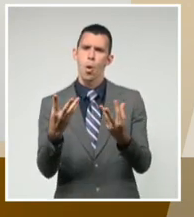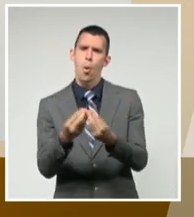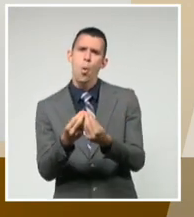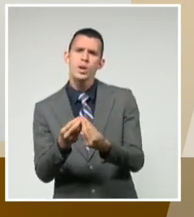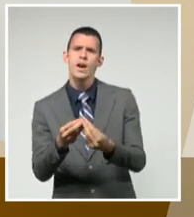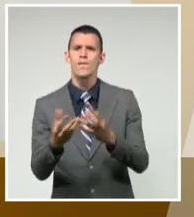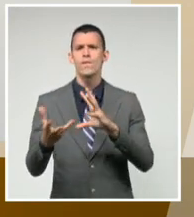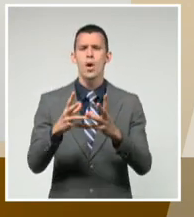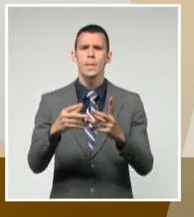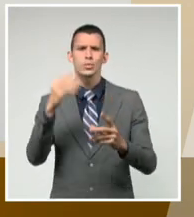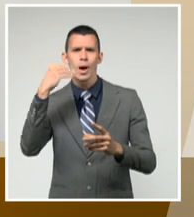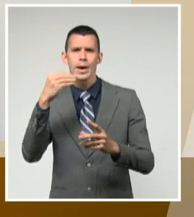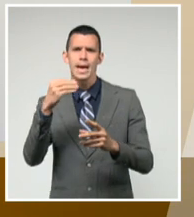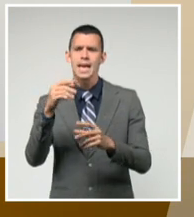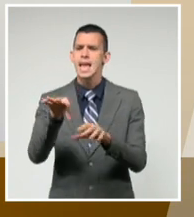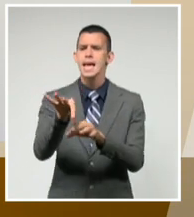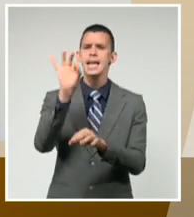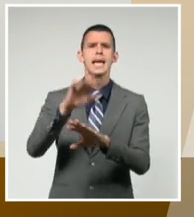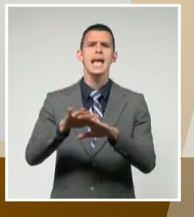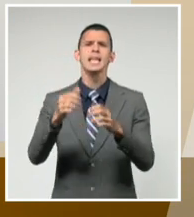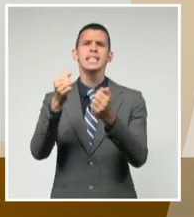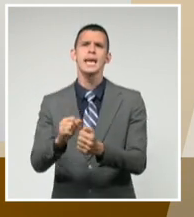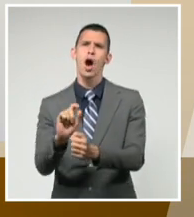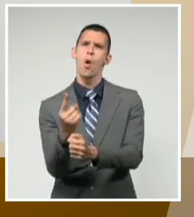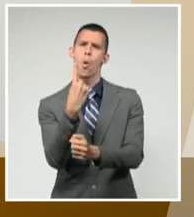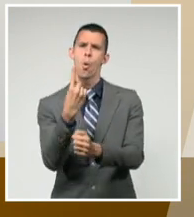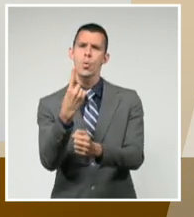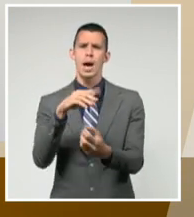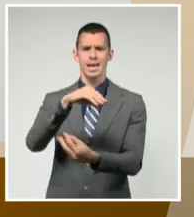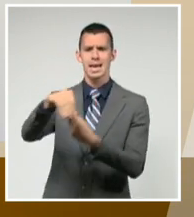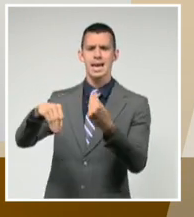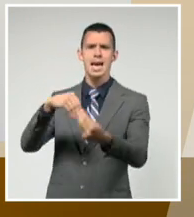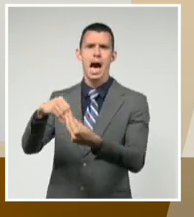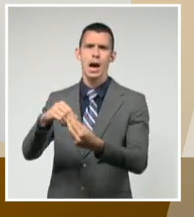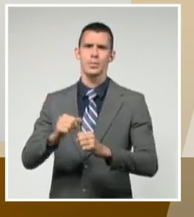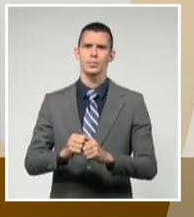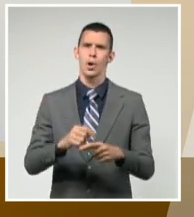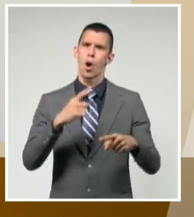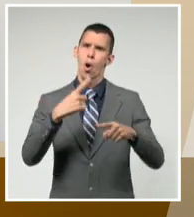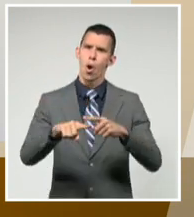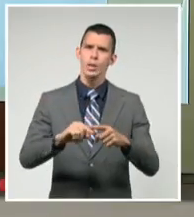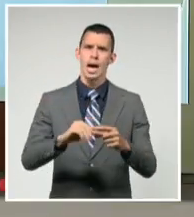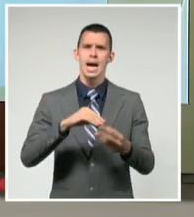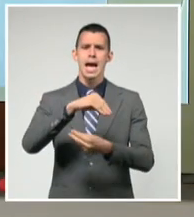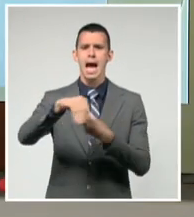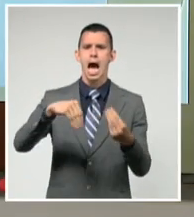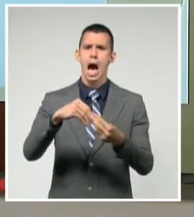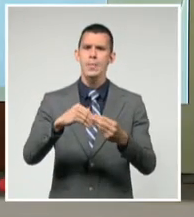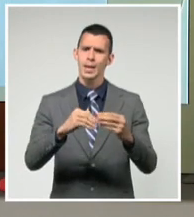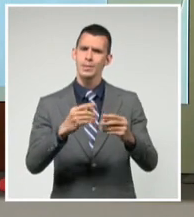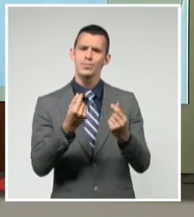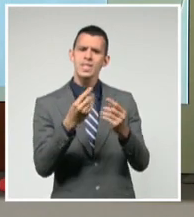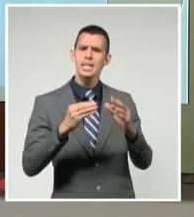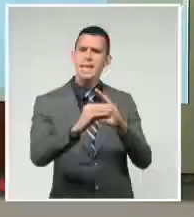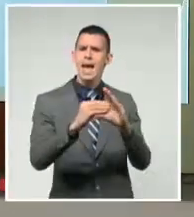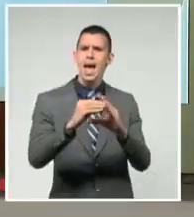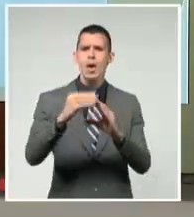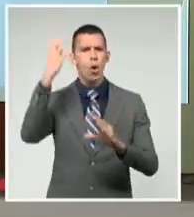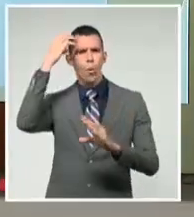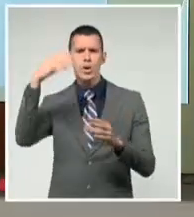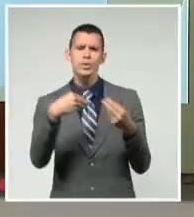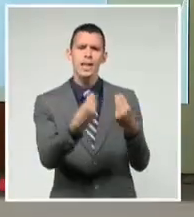y transformación de los ingresos lo cual lleva aparejado una reforma de salarios ahí los tenemos cada uno de